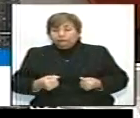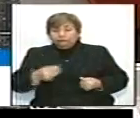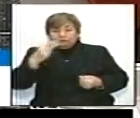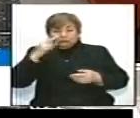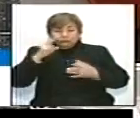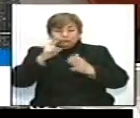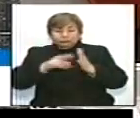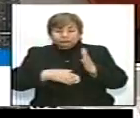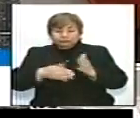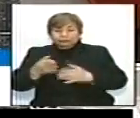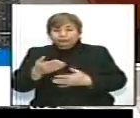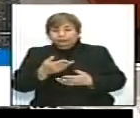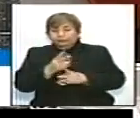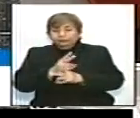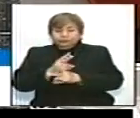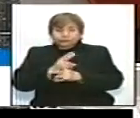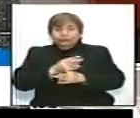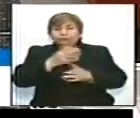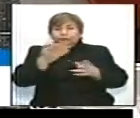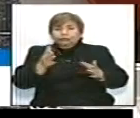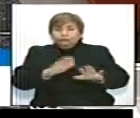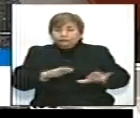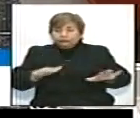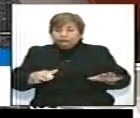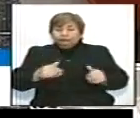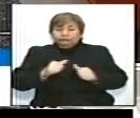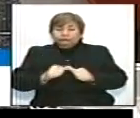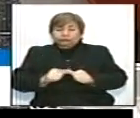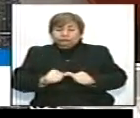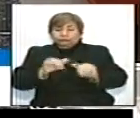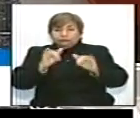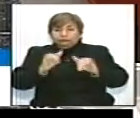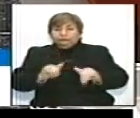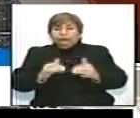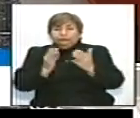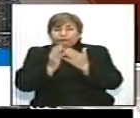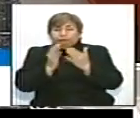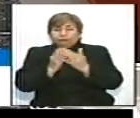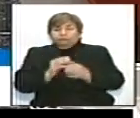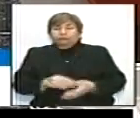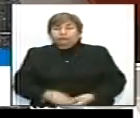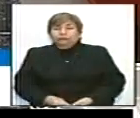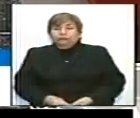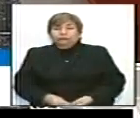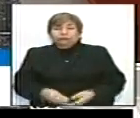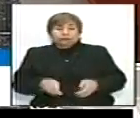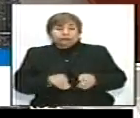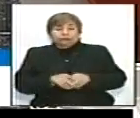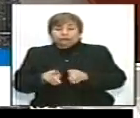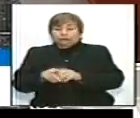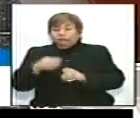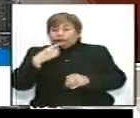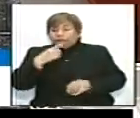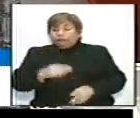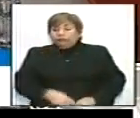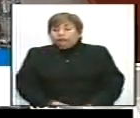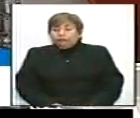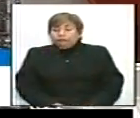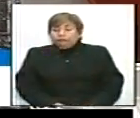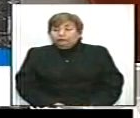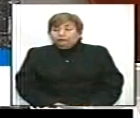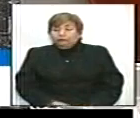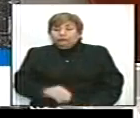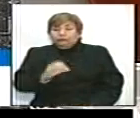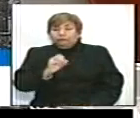por el bienestar y la convivencia de los chicos durante su permanencia en el colegio, ¿no? Tanto en eso como en su